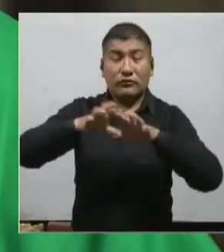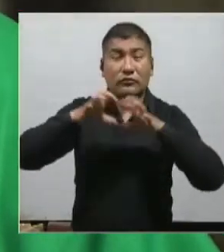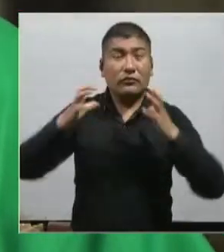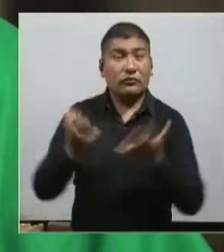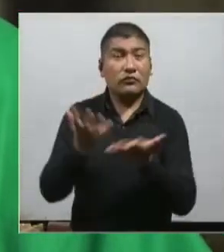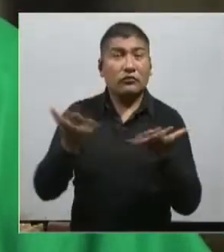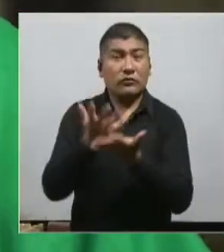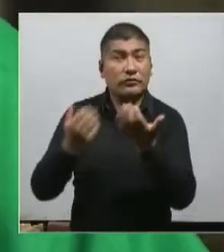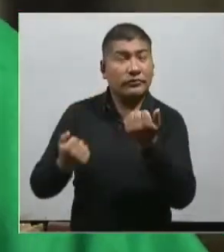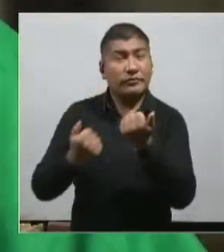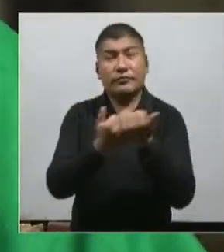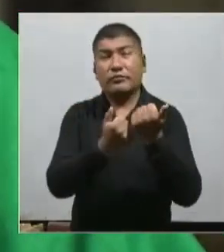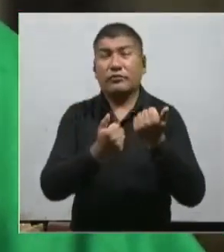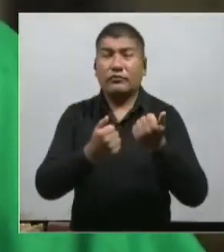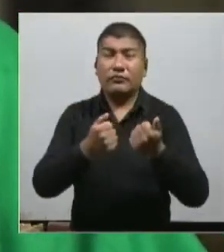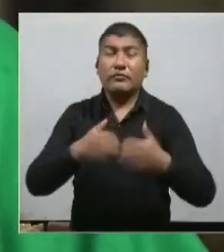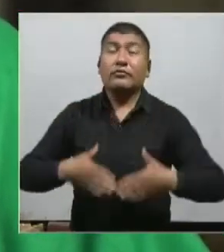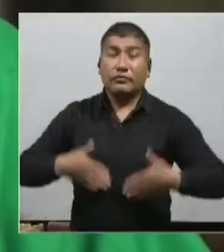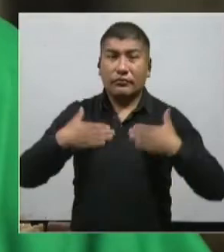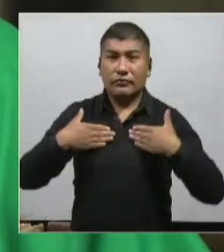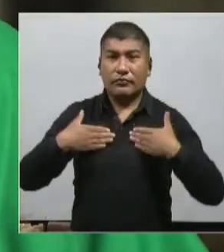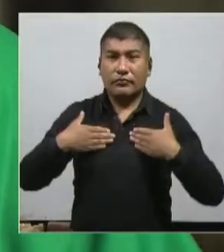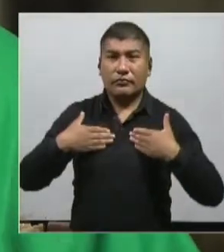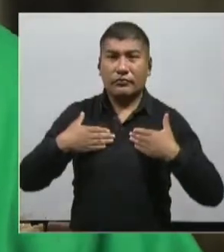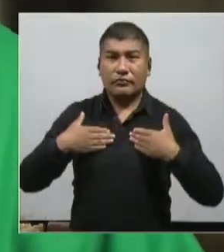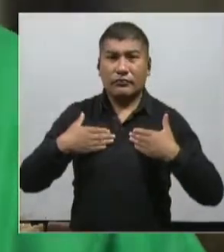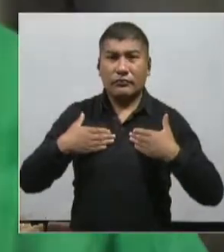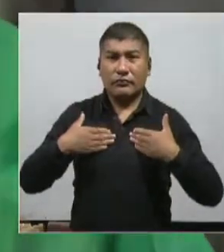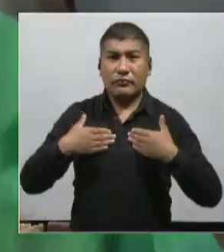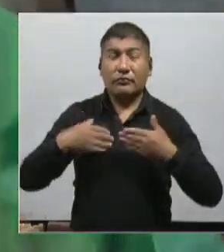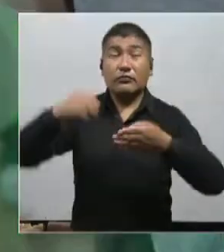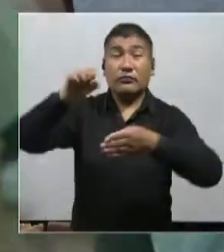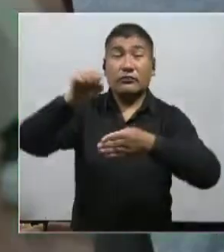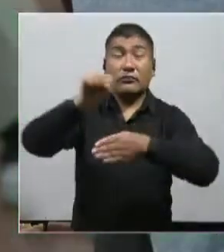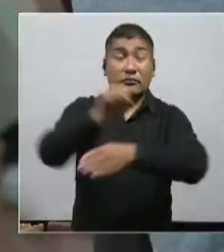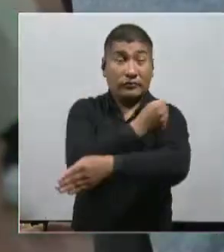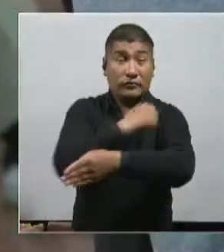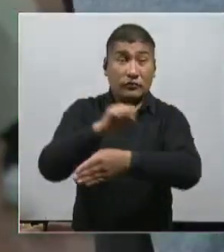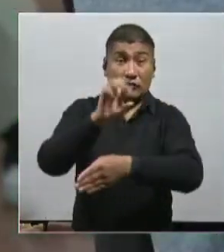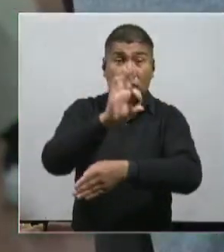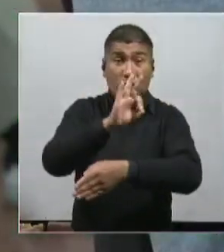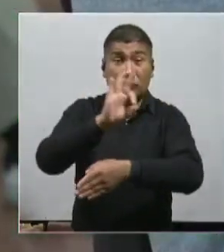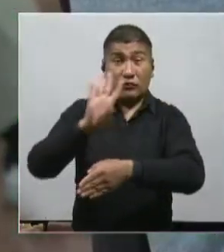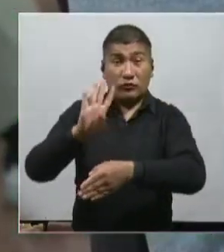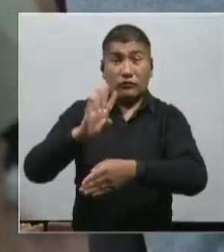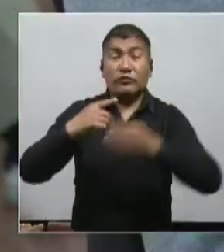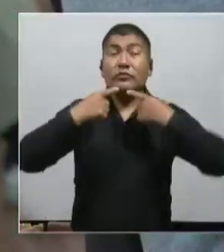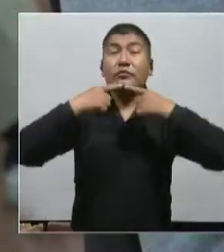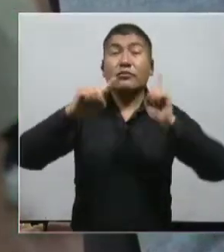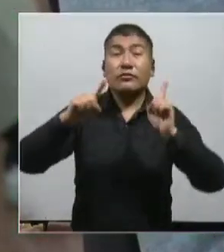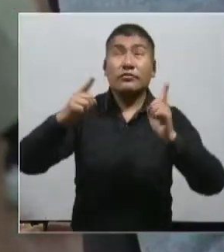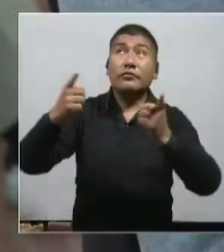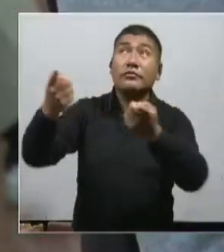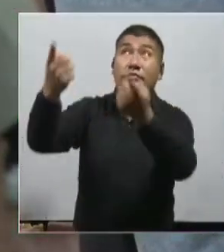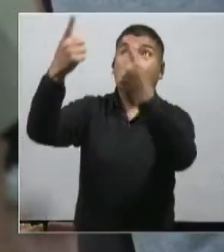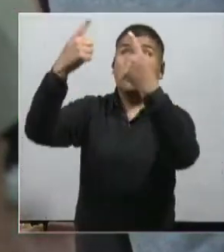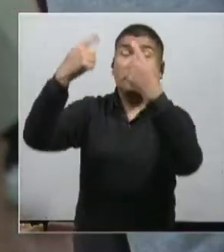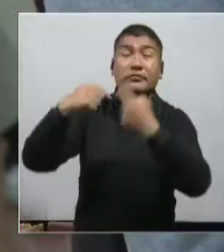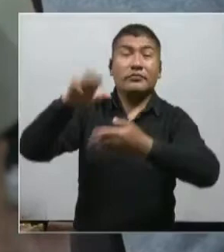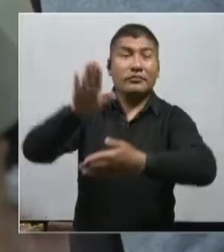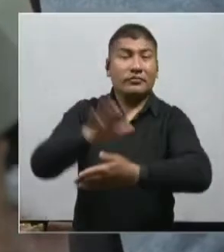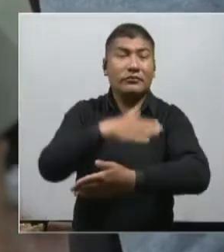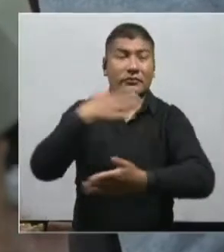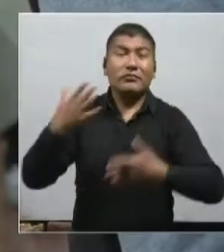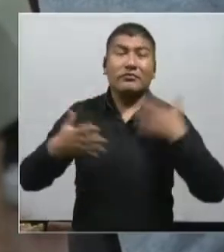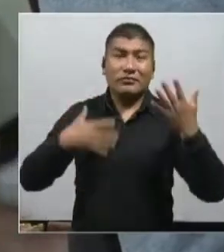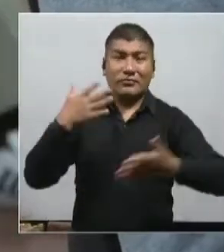que se apoya la vida. El Salmo 94, hemos dicho, vengan, cantemos con